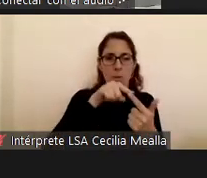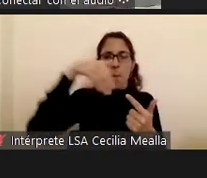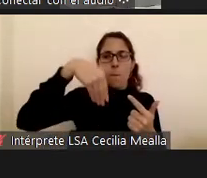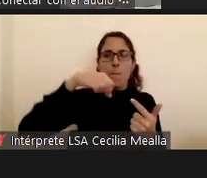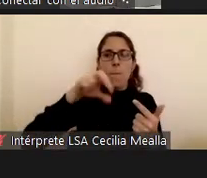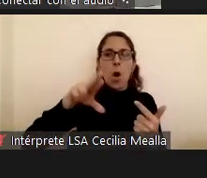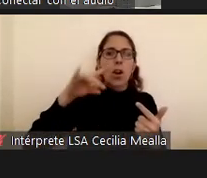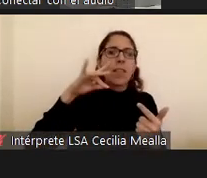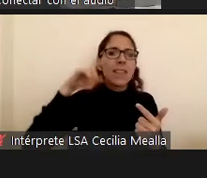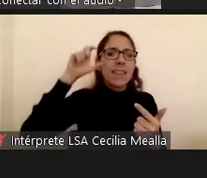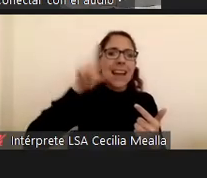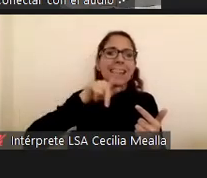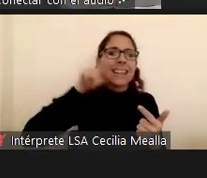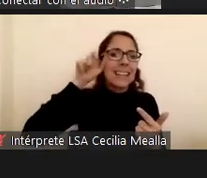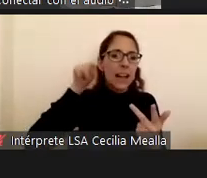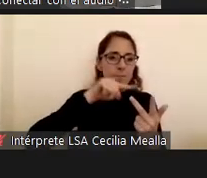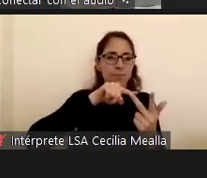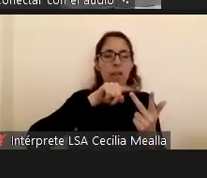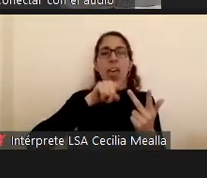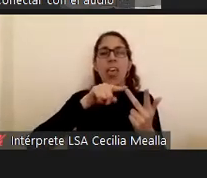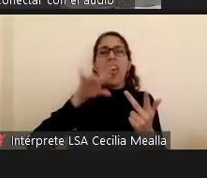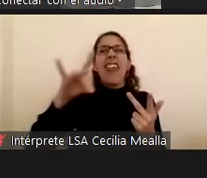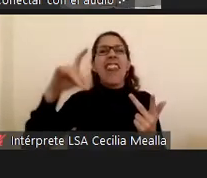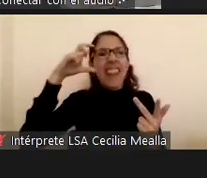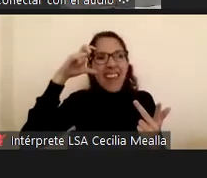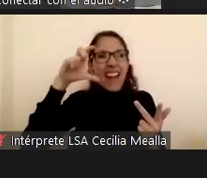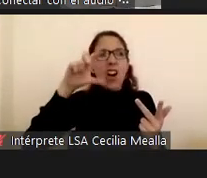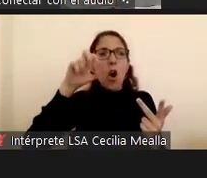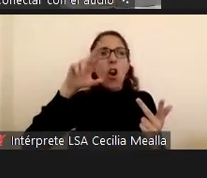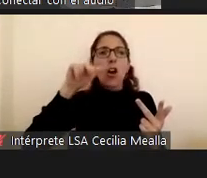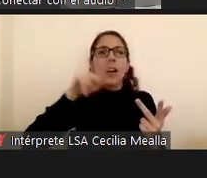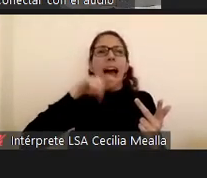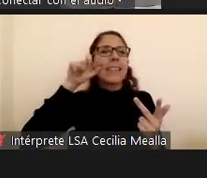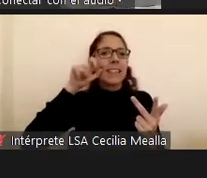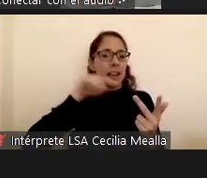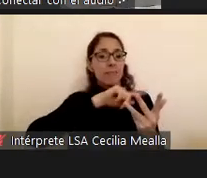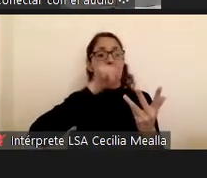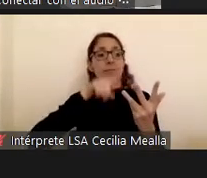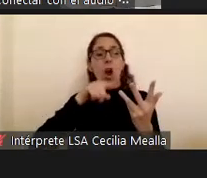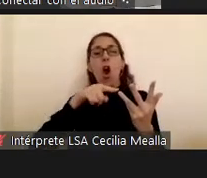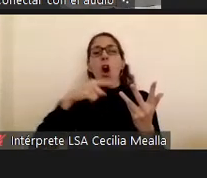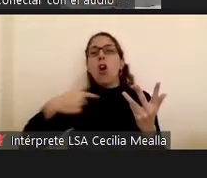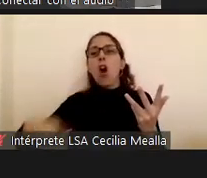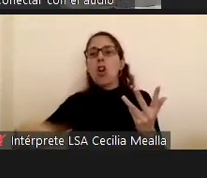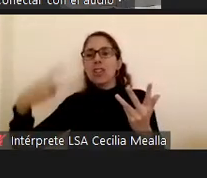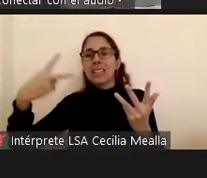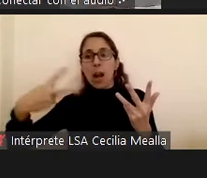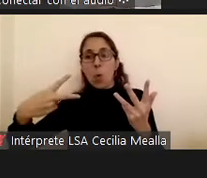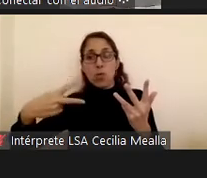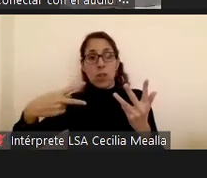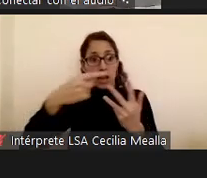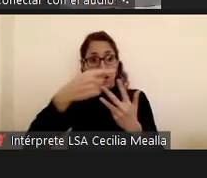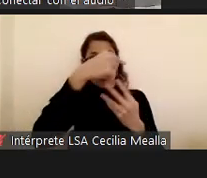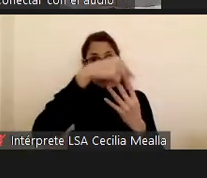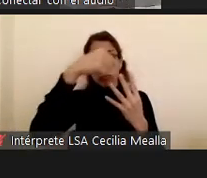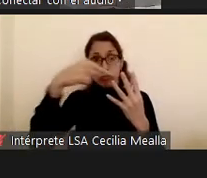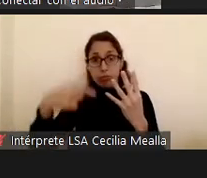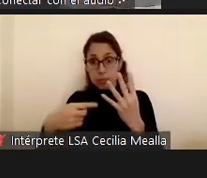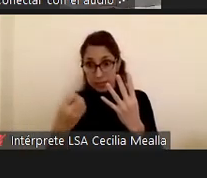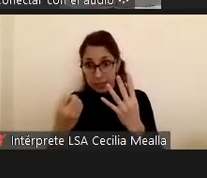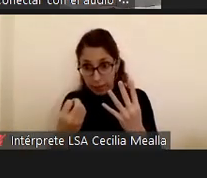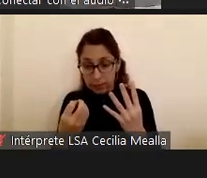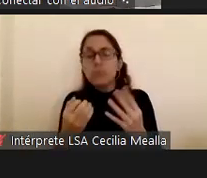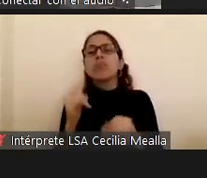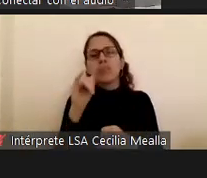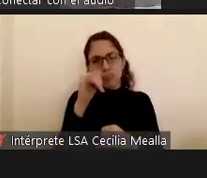¿está bien o está incompleto? No, está bien, porque acá lo divide en mordiente